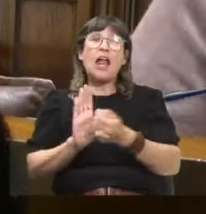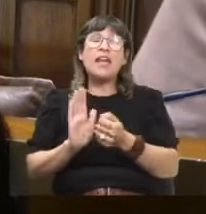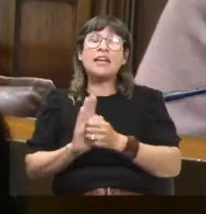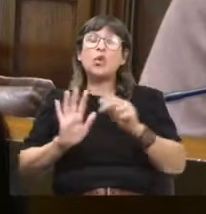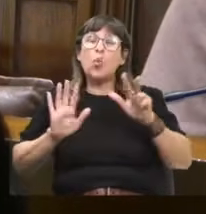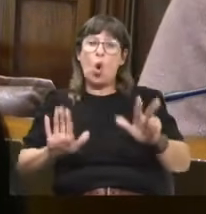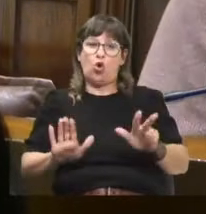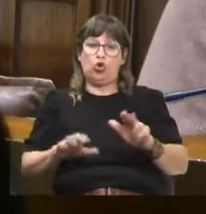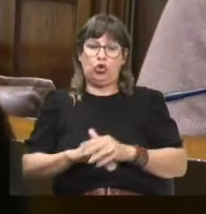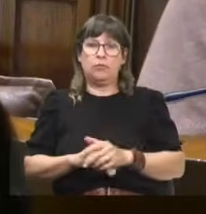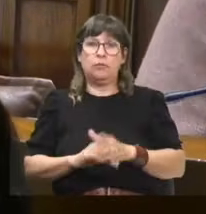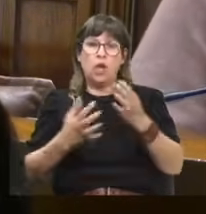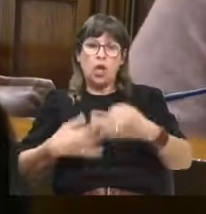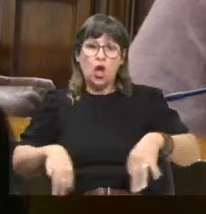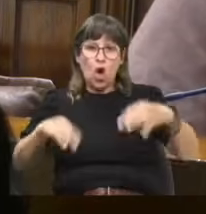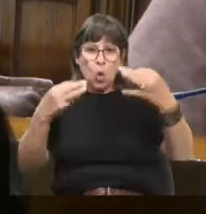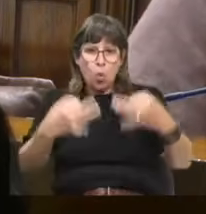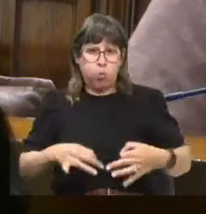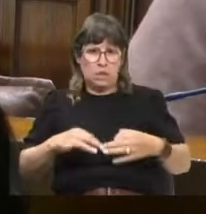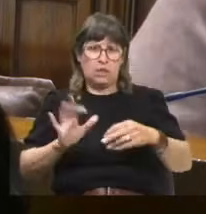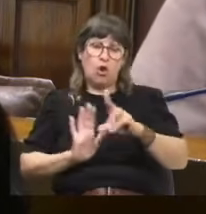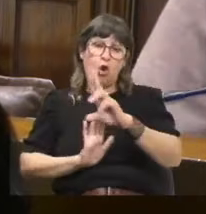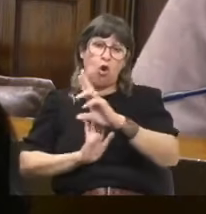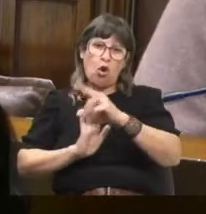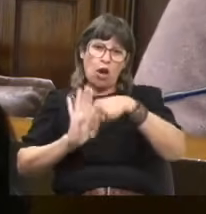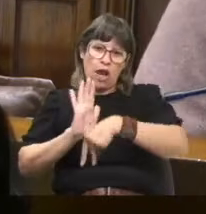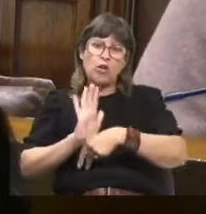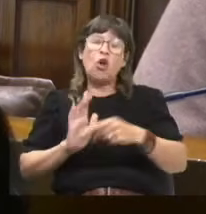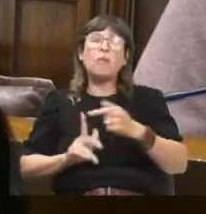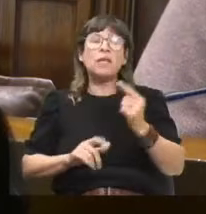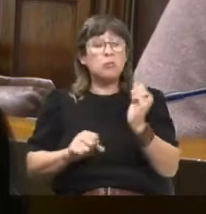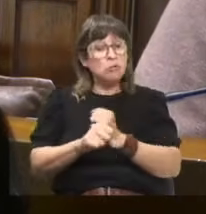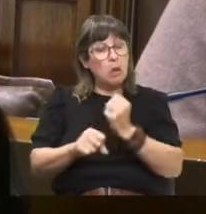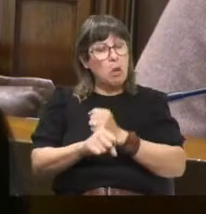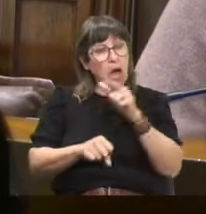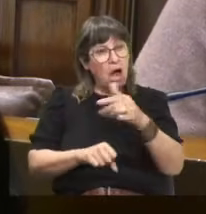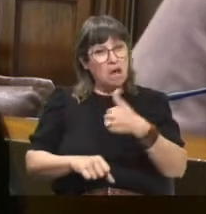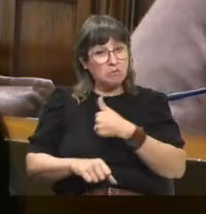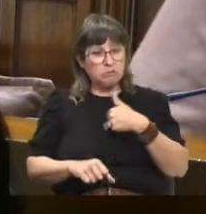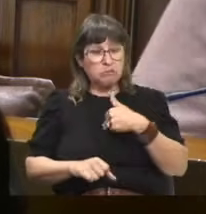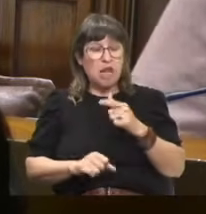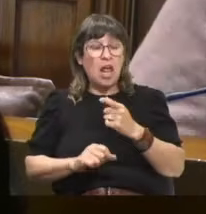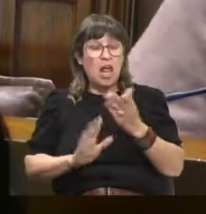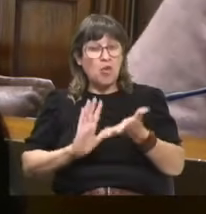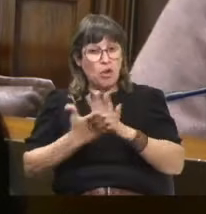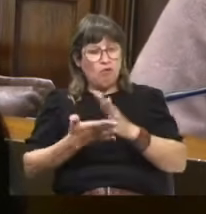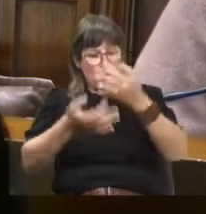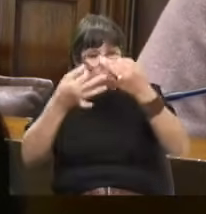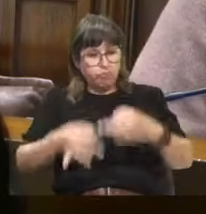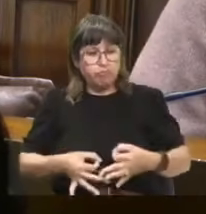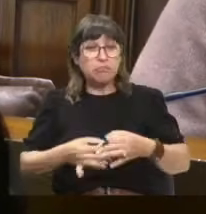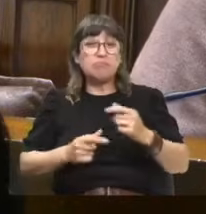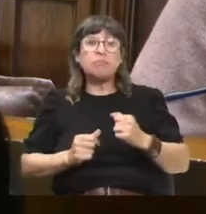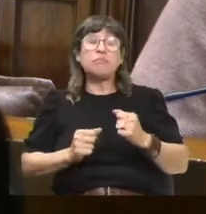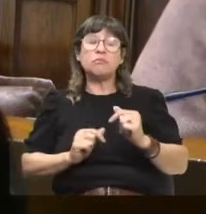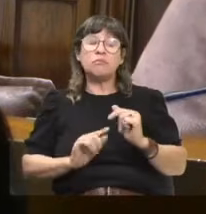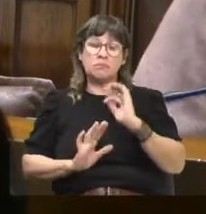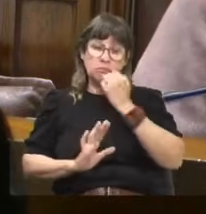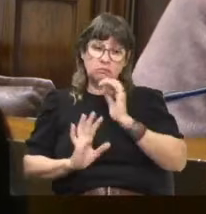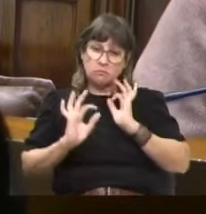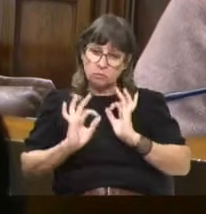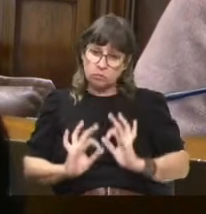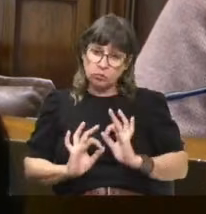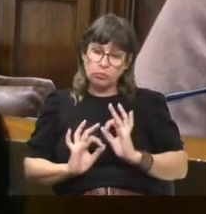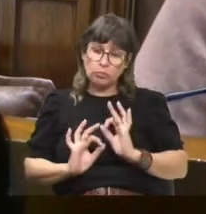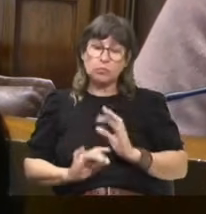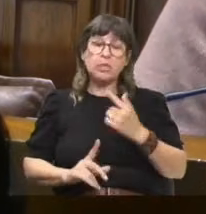8, cumplir con la normativa, desempeñar sus funciones de manera eficiente, mantener reserva, actuar de